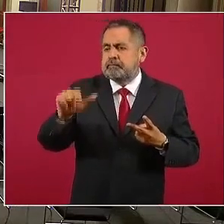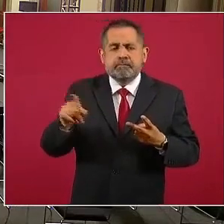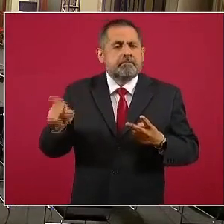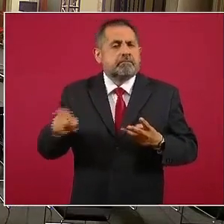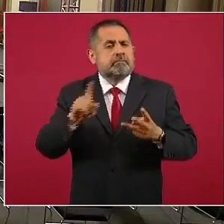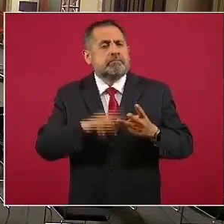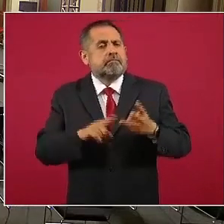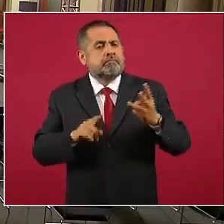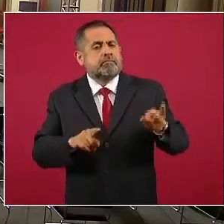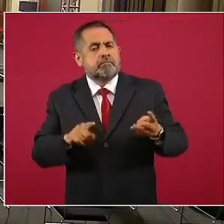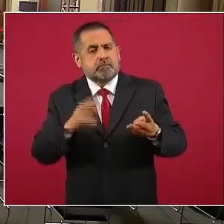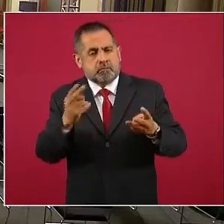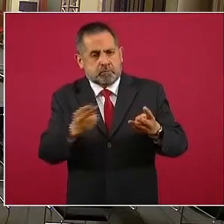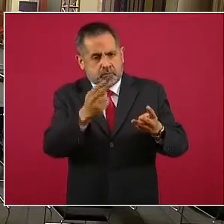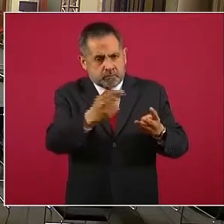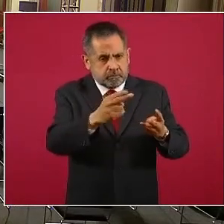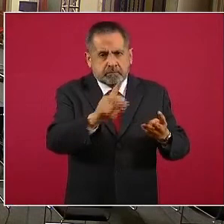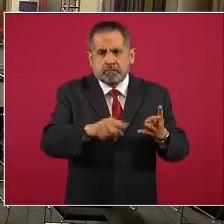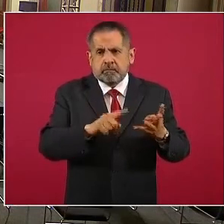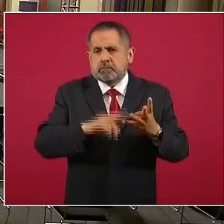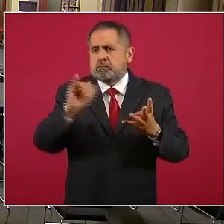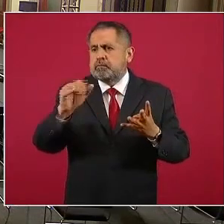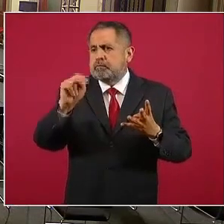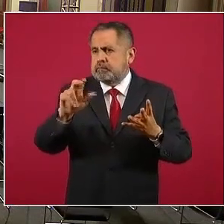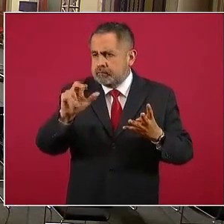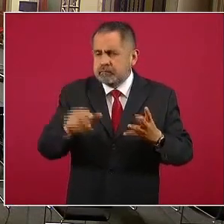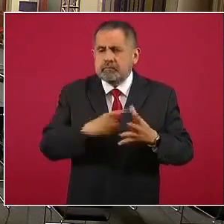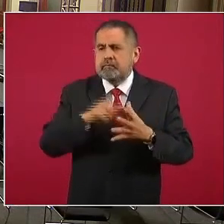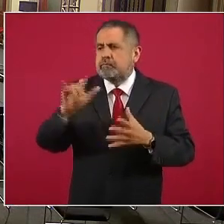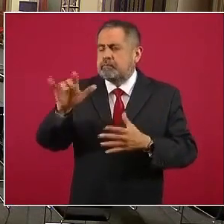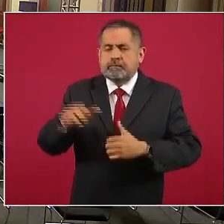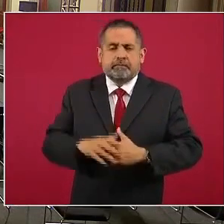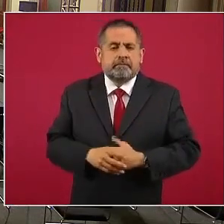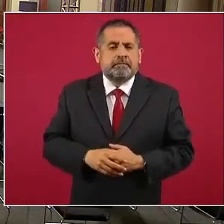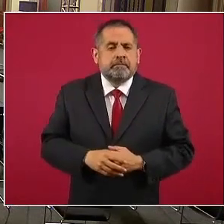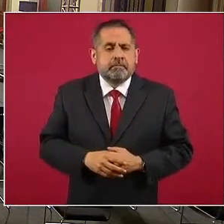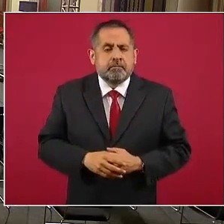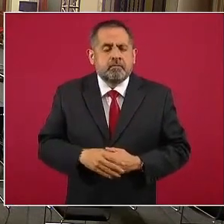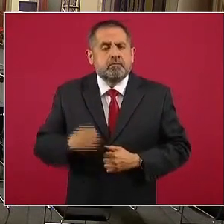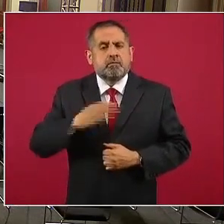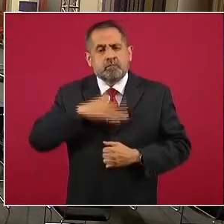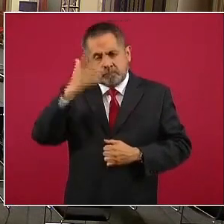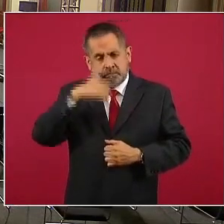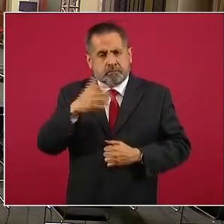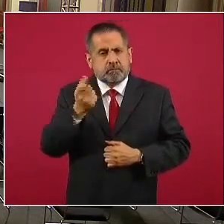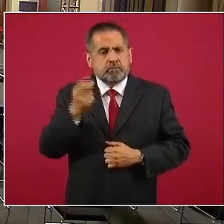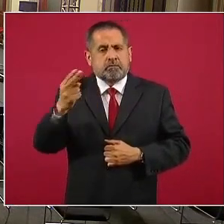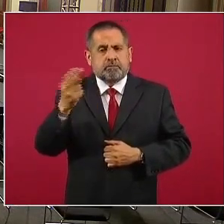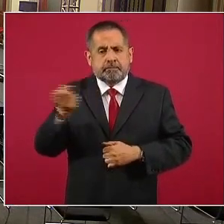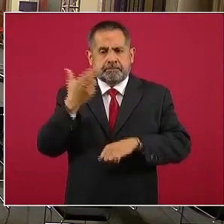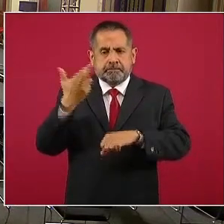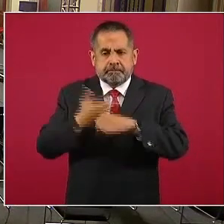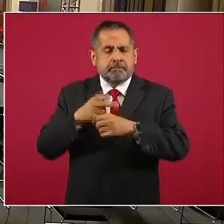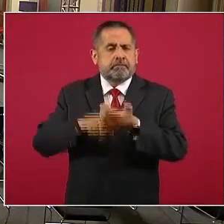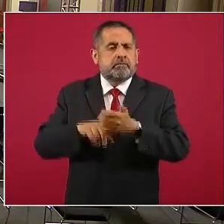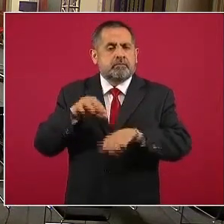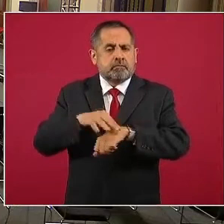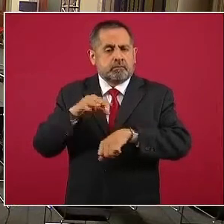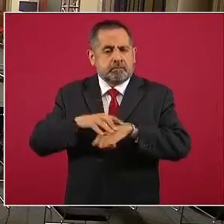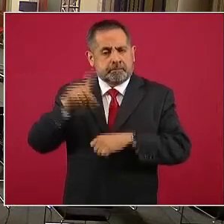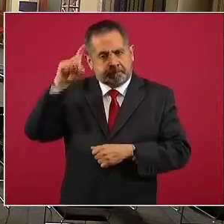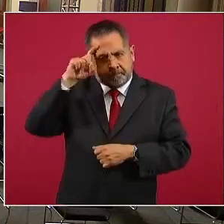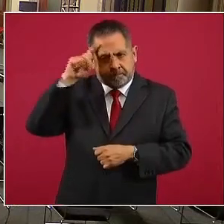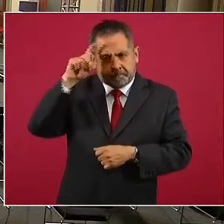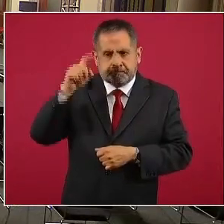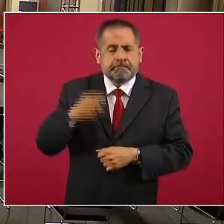y seguimos con usted y con Juan Carlos y con Liliana. Buenas noches, subsecretario doctor López-Gatell. Buenas